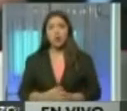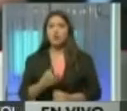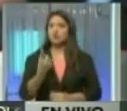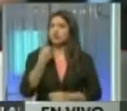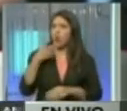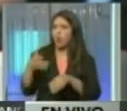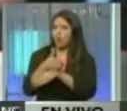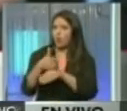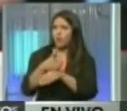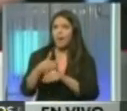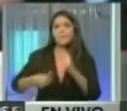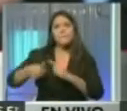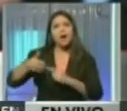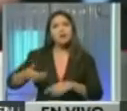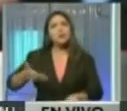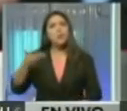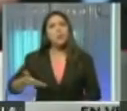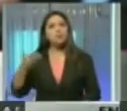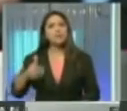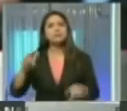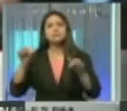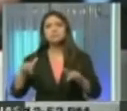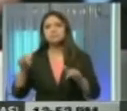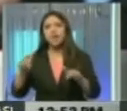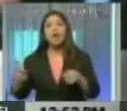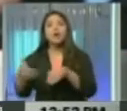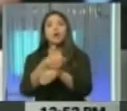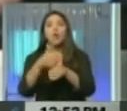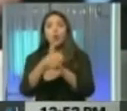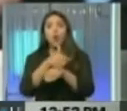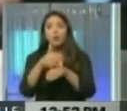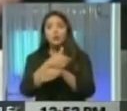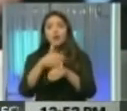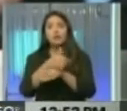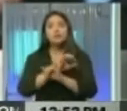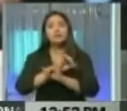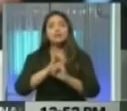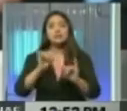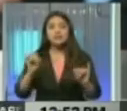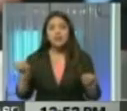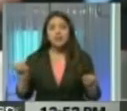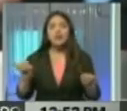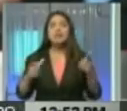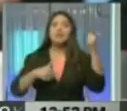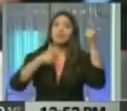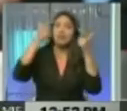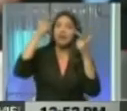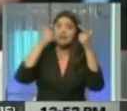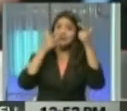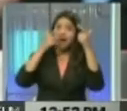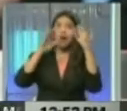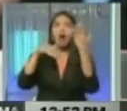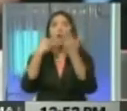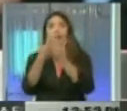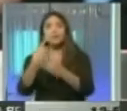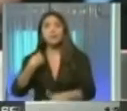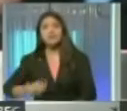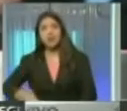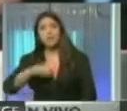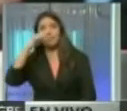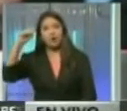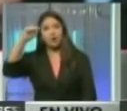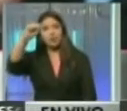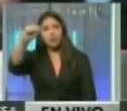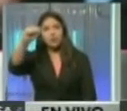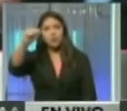gobierno, lo más importante de esto es que el gobierno ha trasladado desde Chávez hasta el presidente Maduro